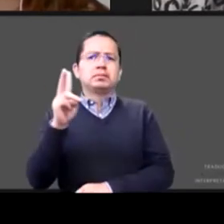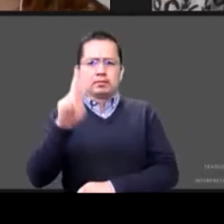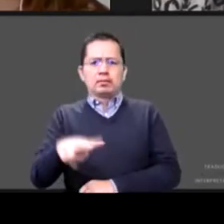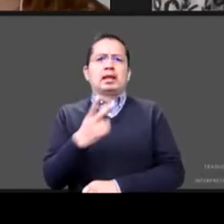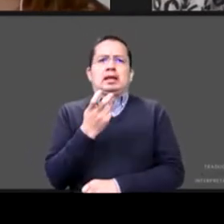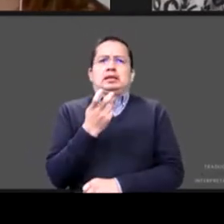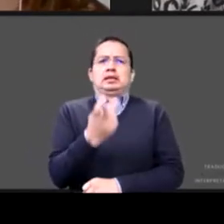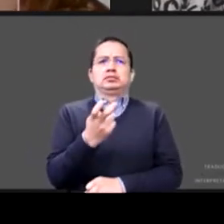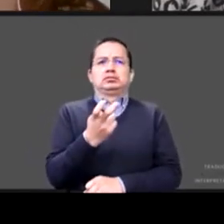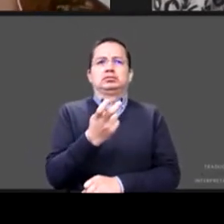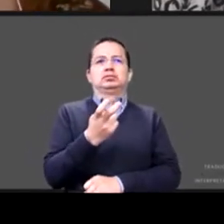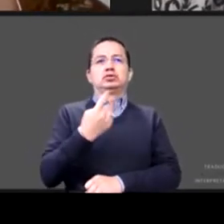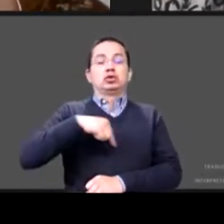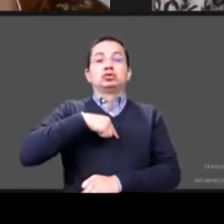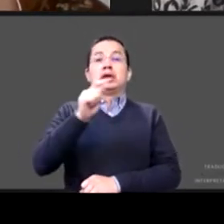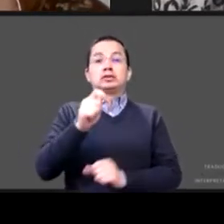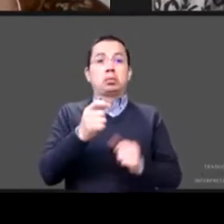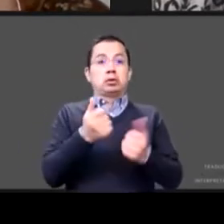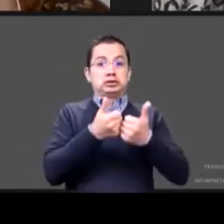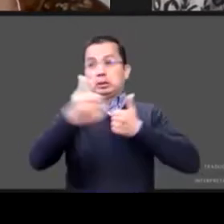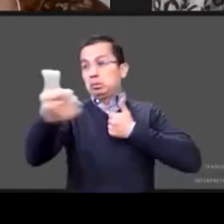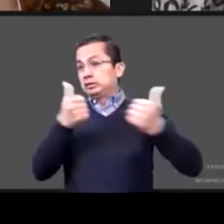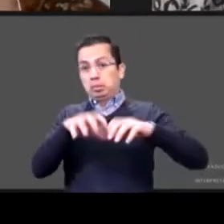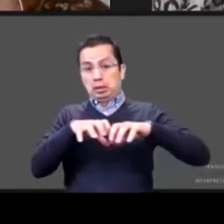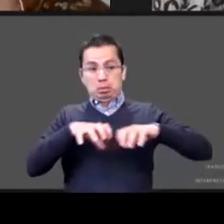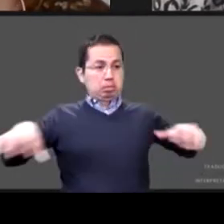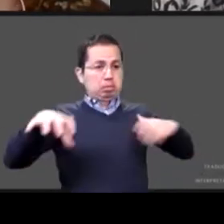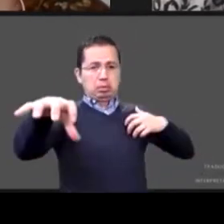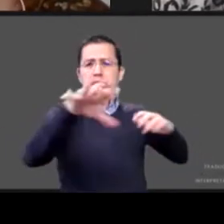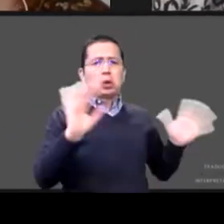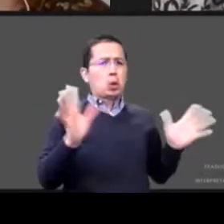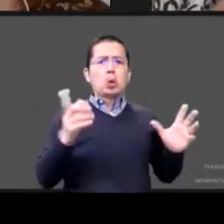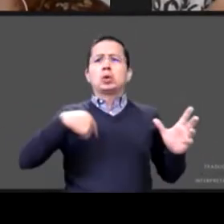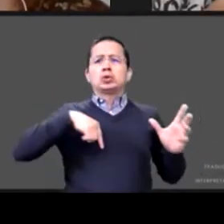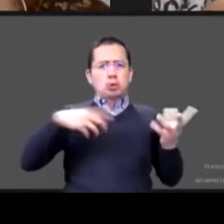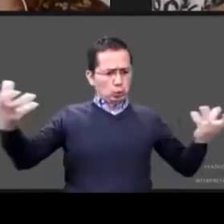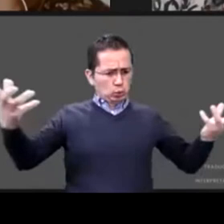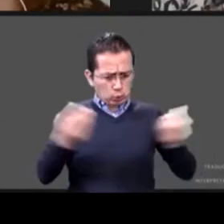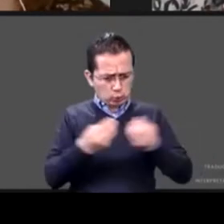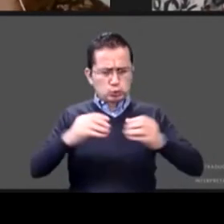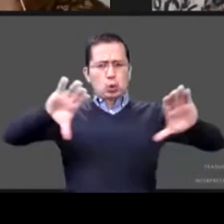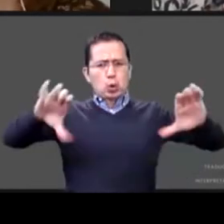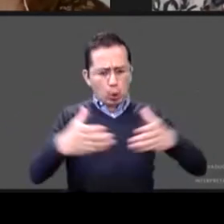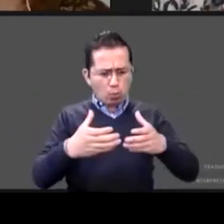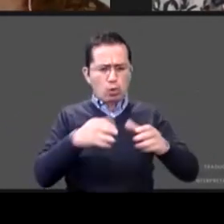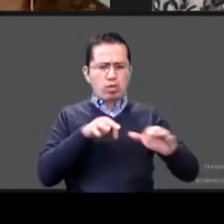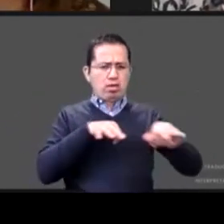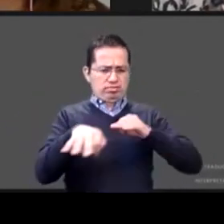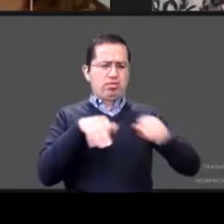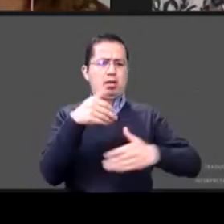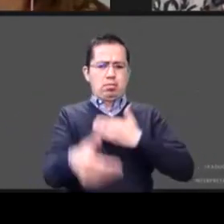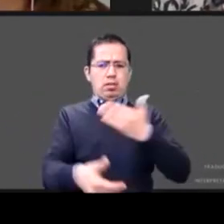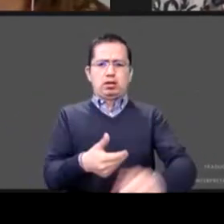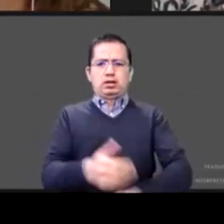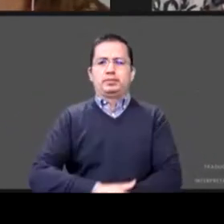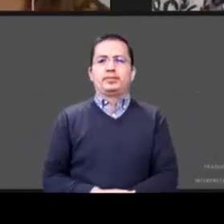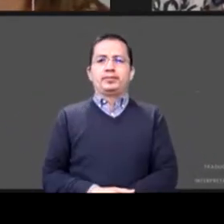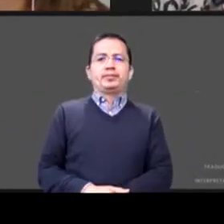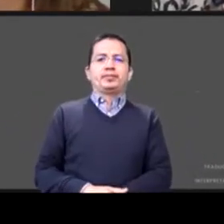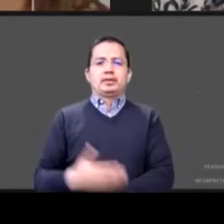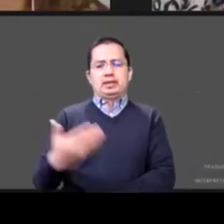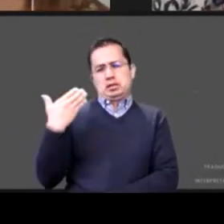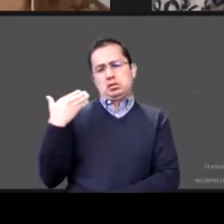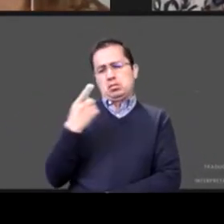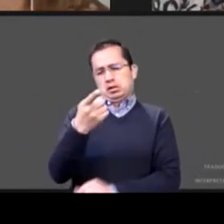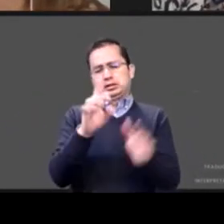de no vernos como islas y trabajar en comunidad y trabajar en conjunto. Bueno, pues como bien dijeron al inicio, soy directora de Early